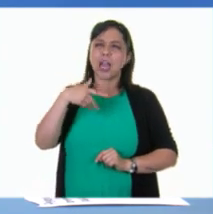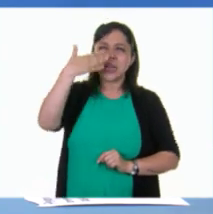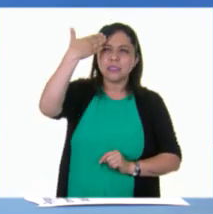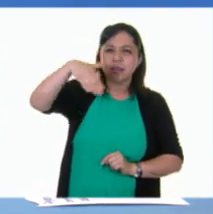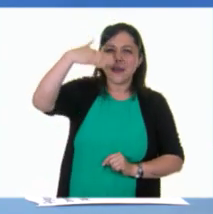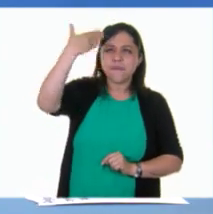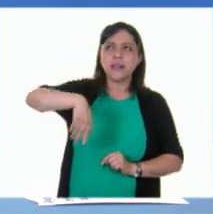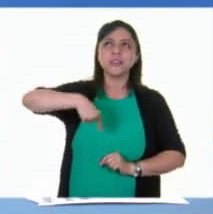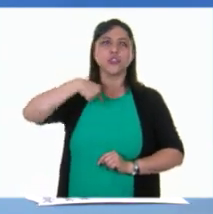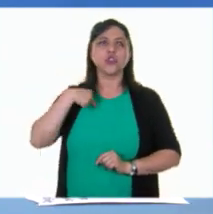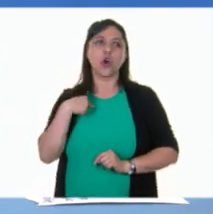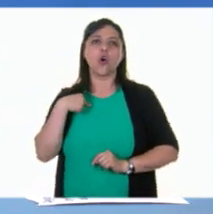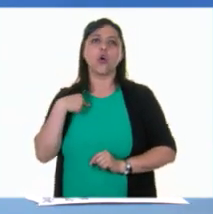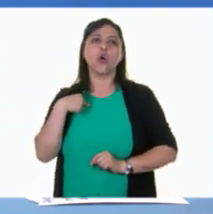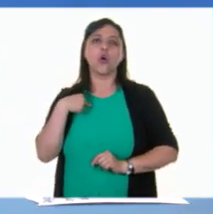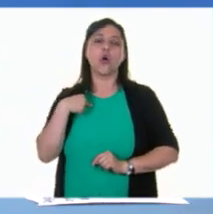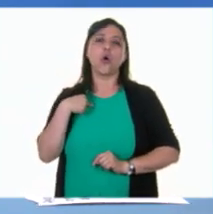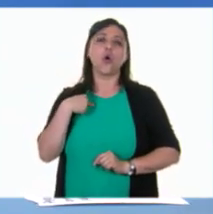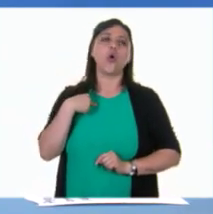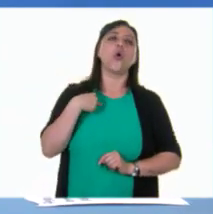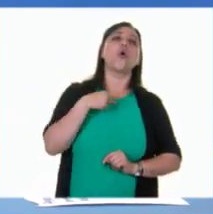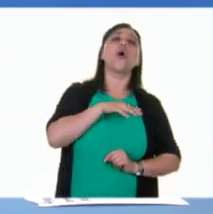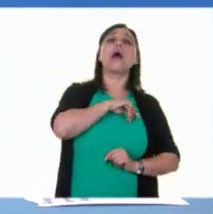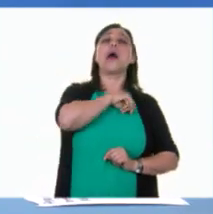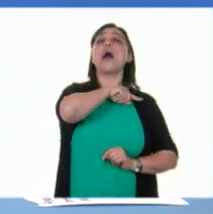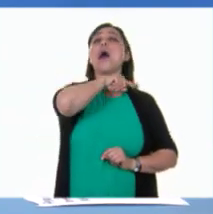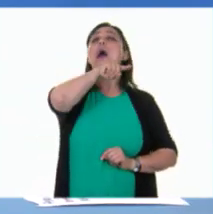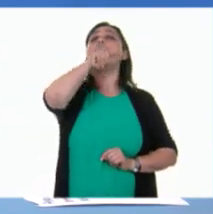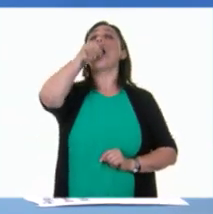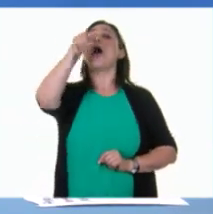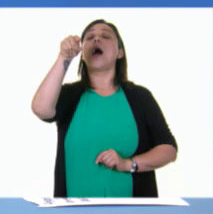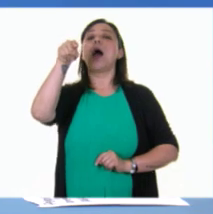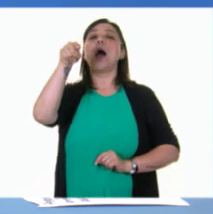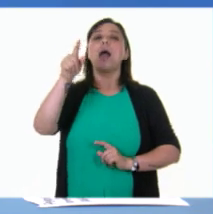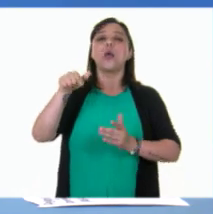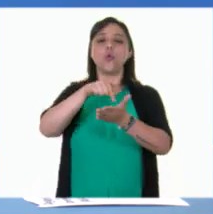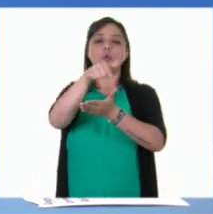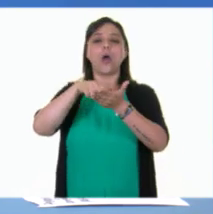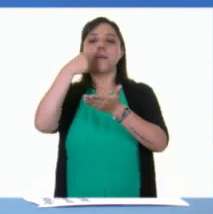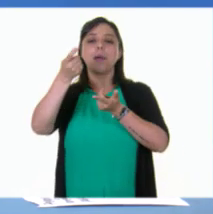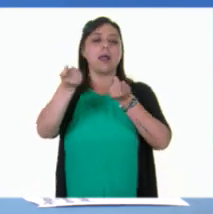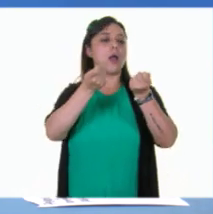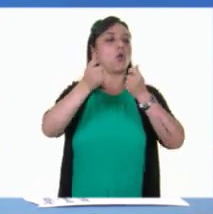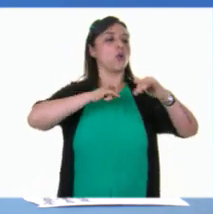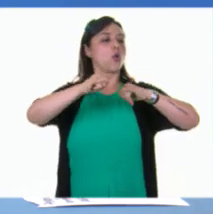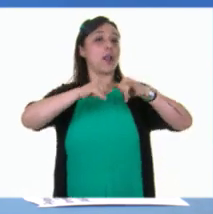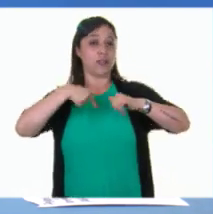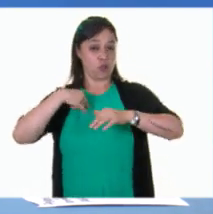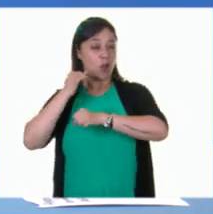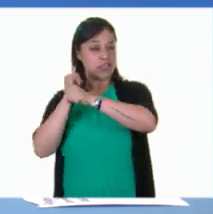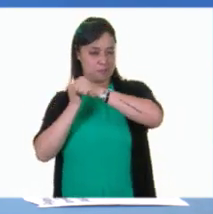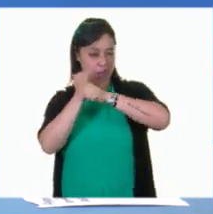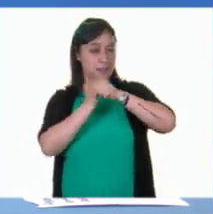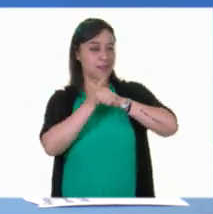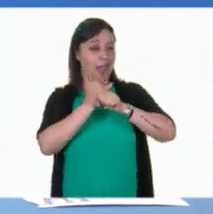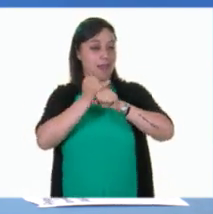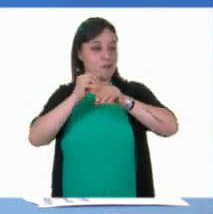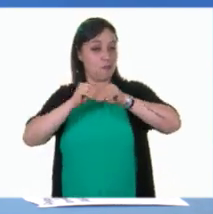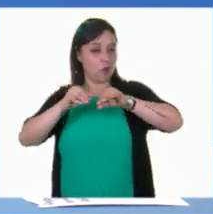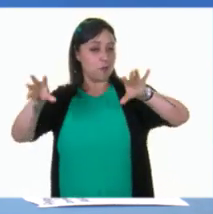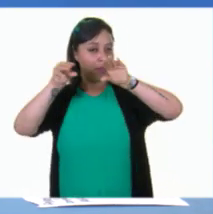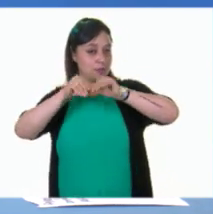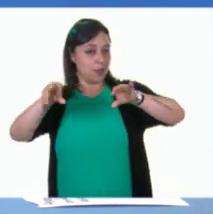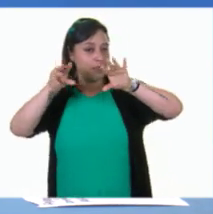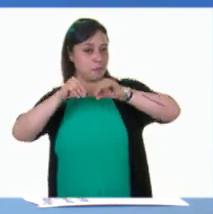Yo me voy a ir volando al Centro de Control Geográfico y desde ahí voy a poder investigar algunos datos que